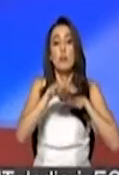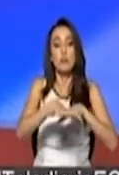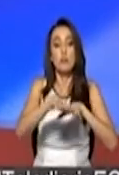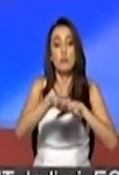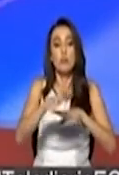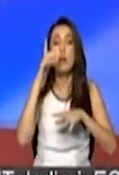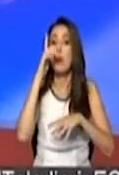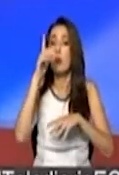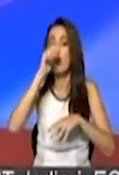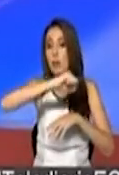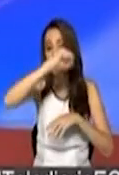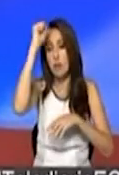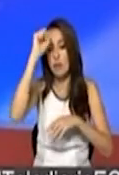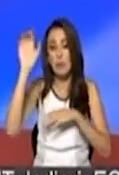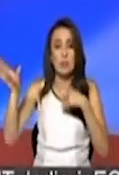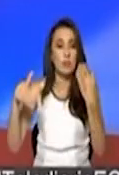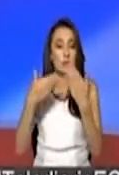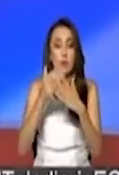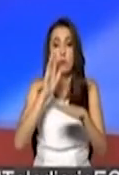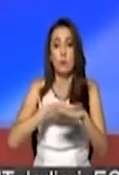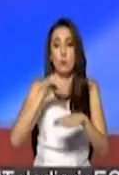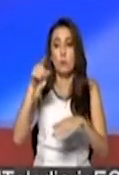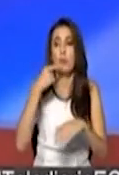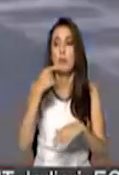por todo lo que pueda llegar a suceder.